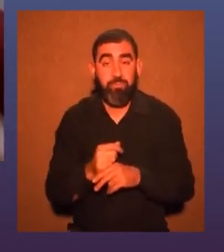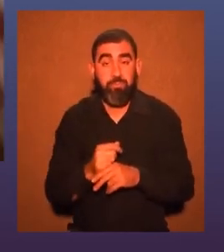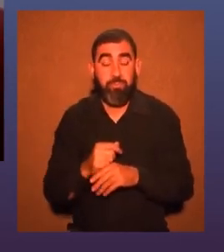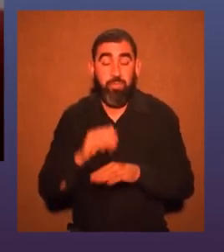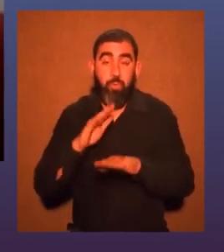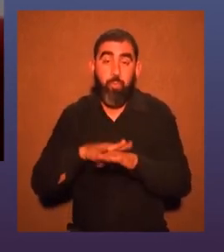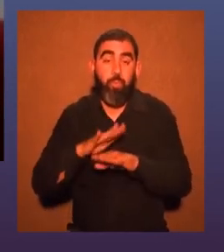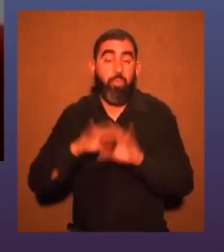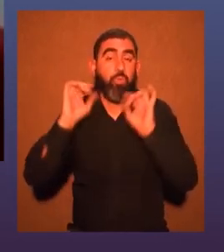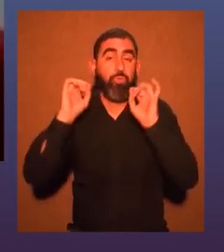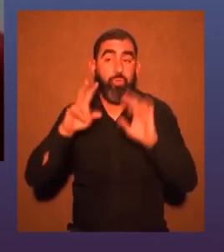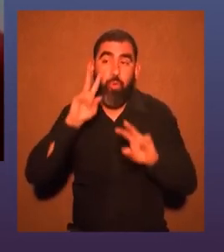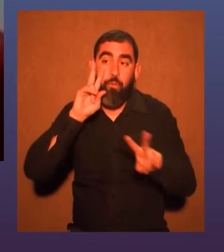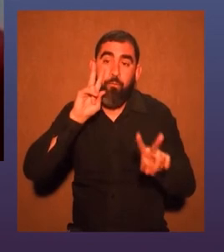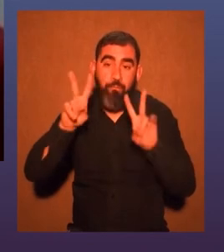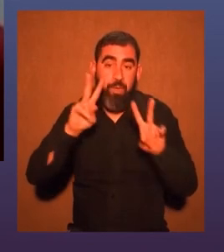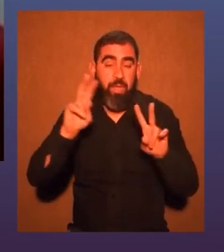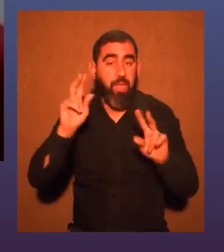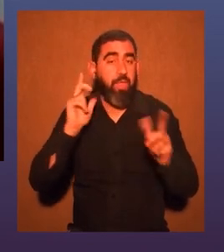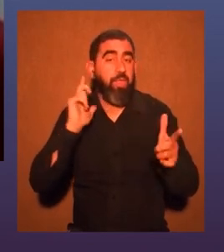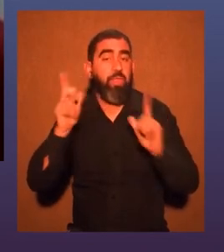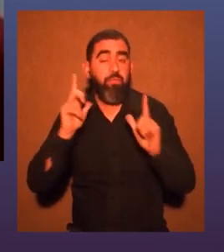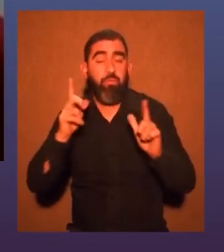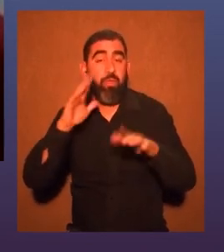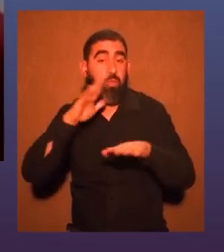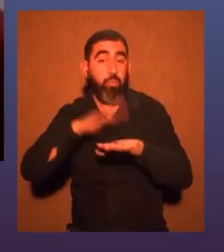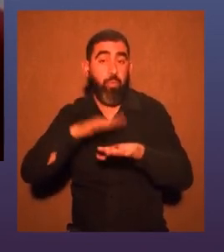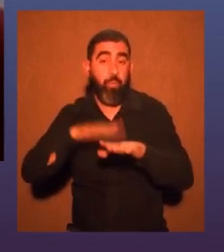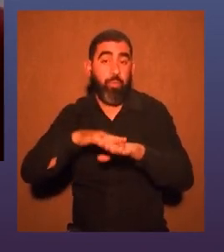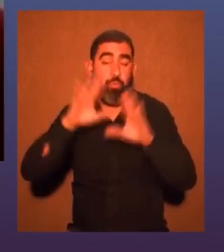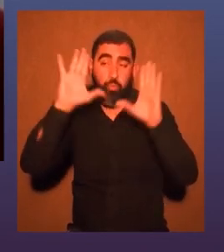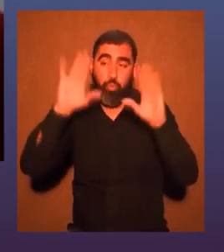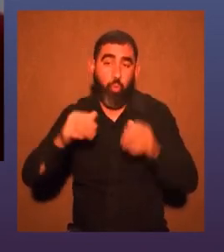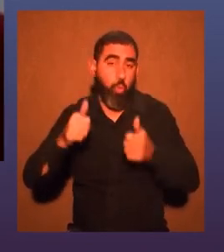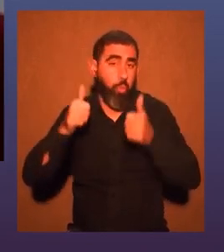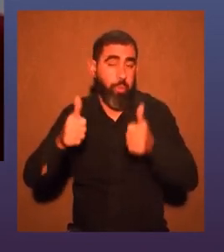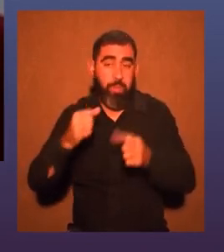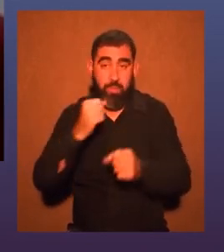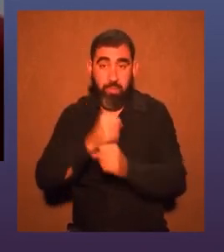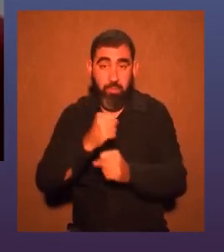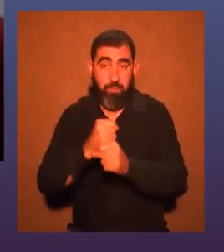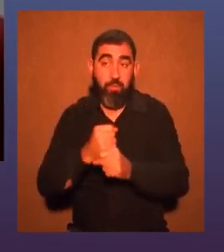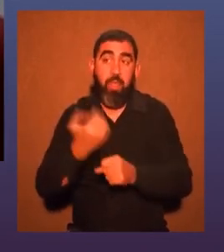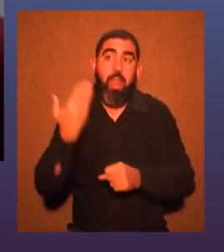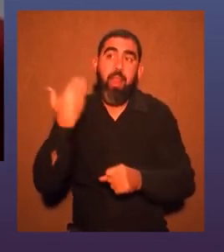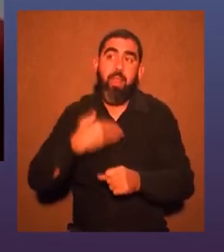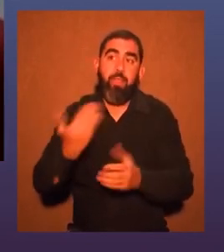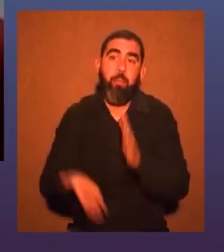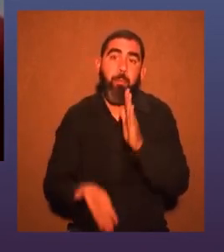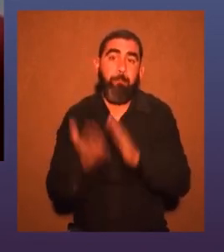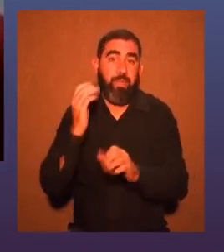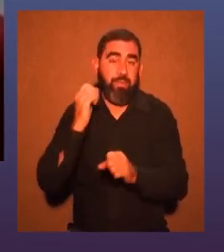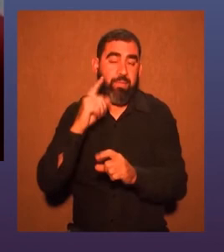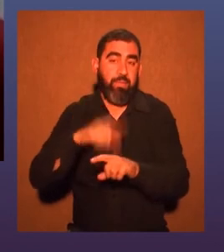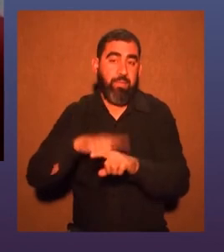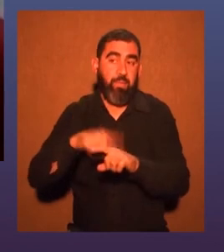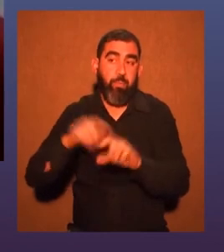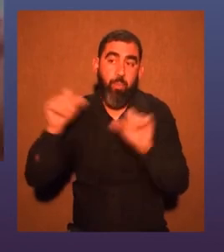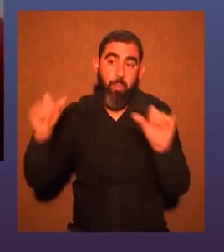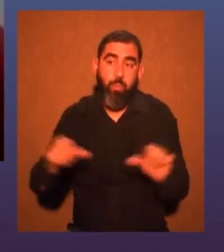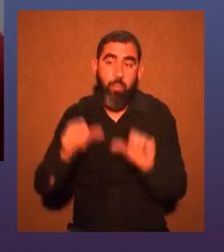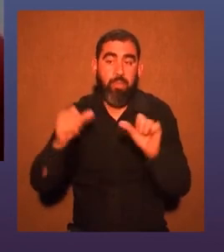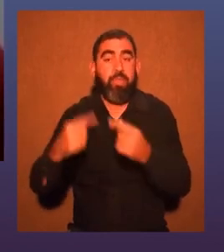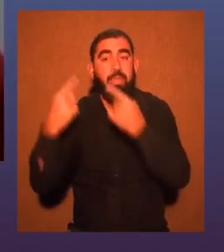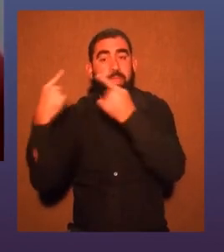De ver que se cumplió todo y que bueno, y que qué lástima no haber tenido más tiempo para hacerlo de otra manera,